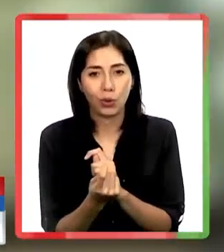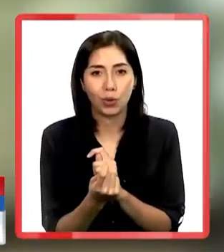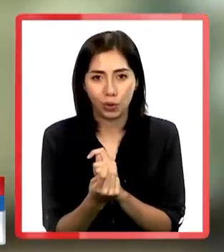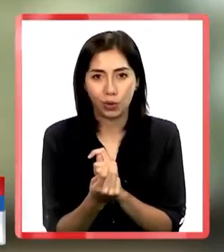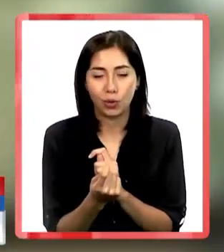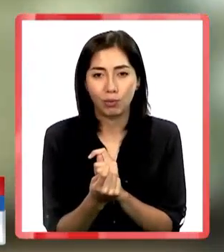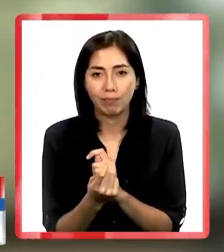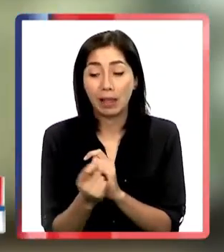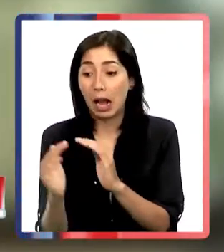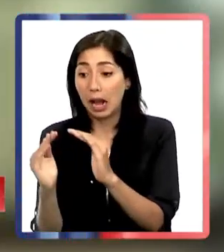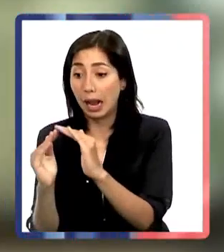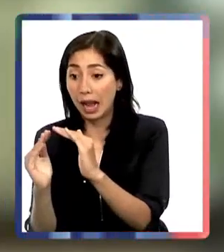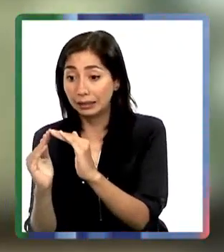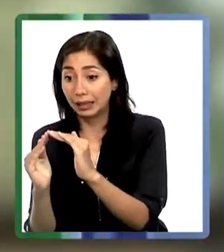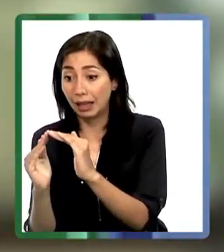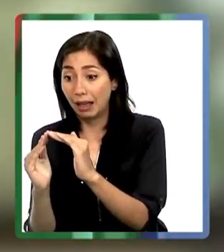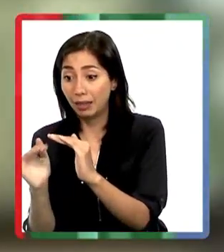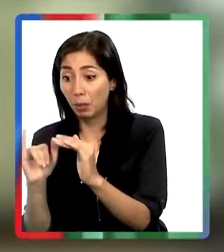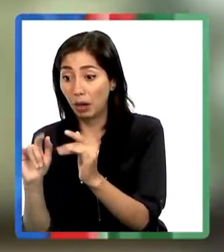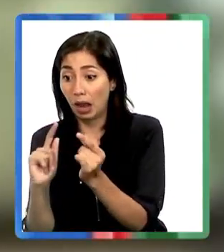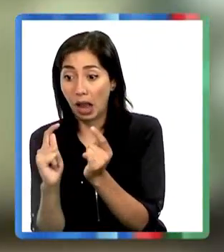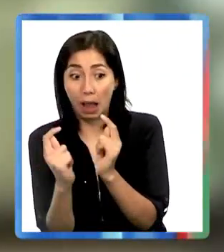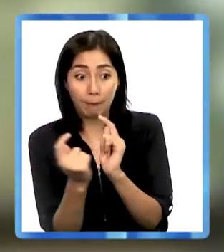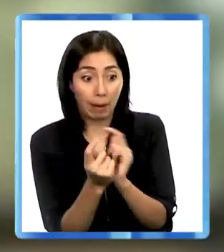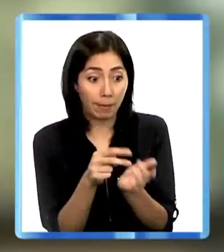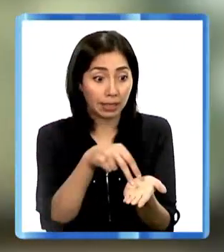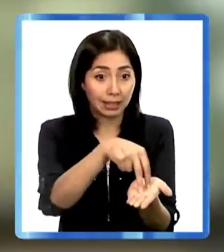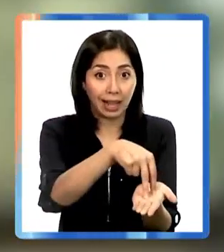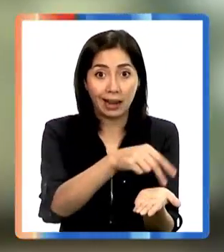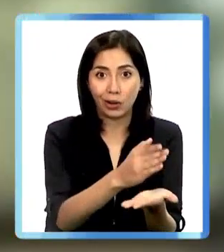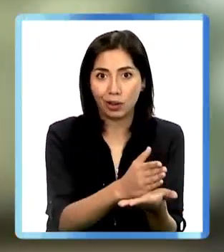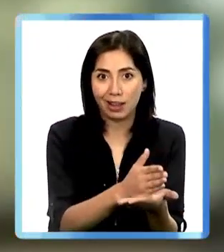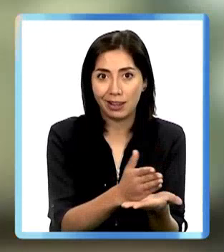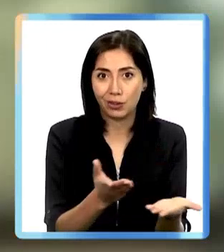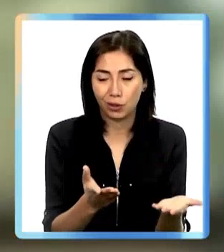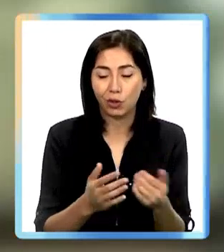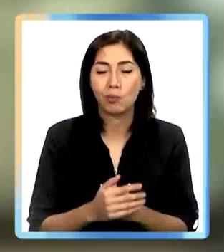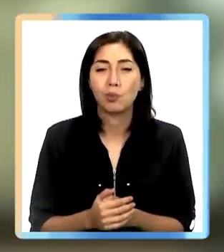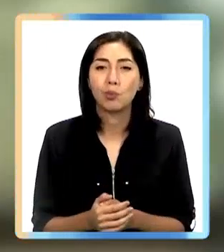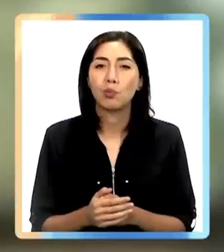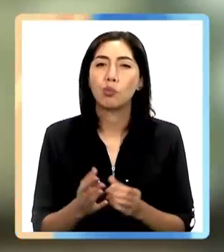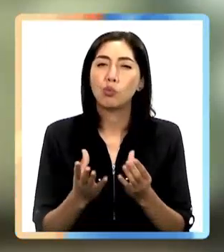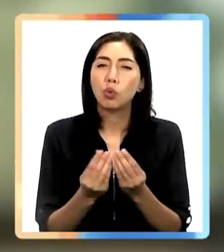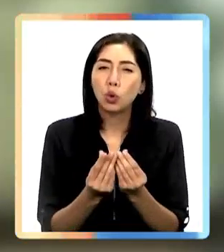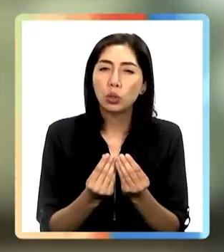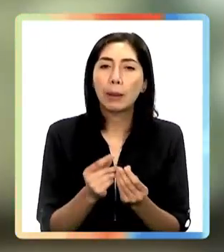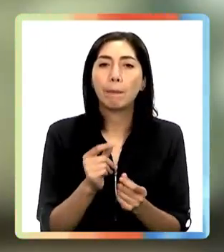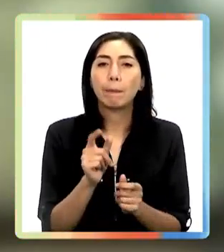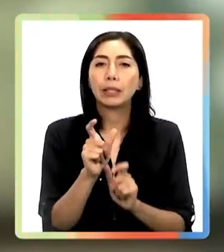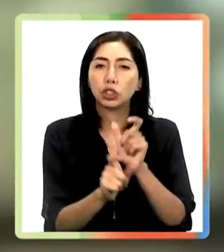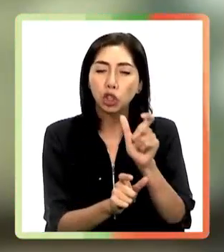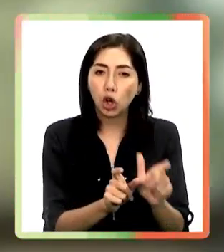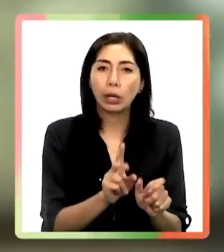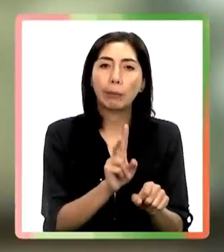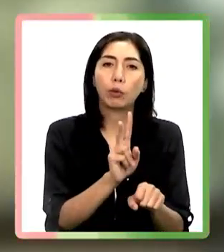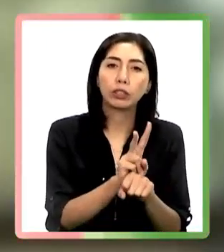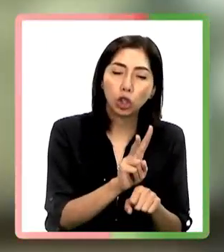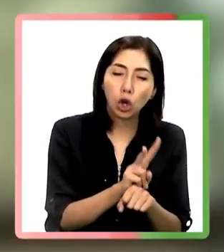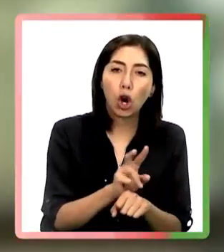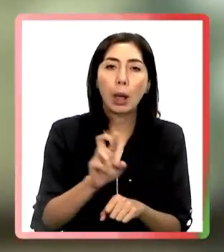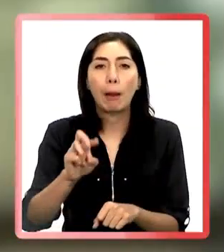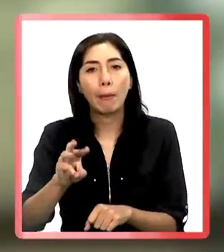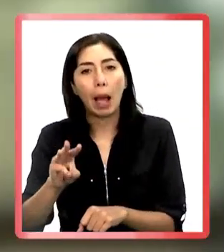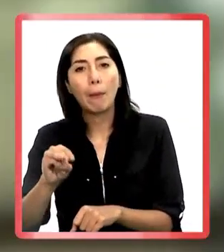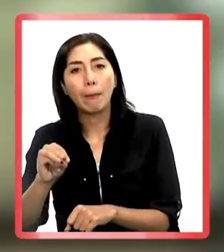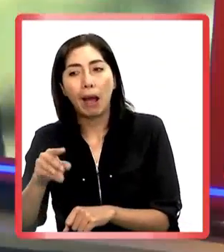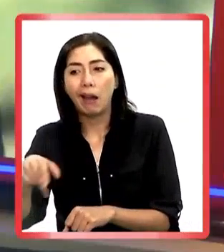transición a las clases 100% presenciales, en donde muchos pacientes que tuvimos, profesores y